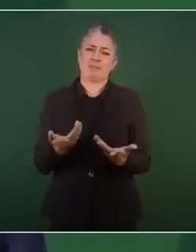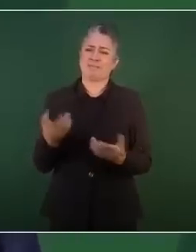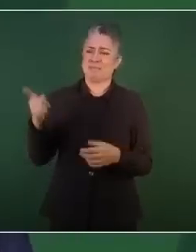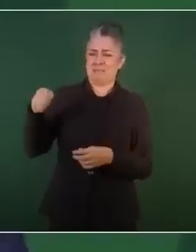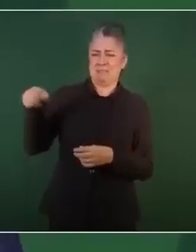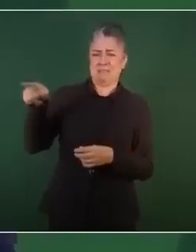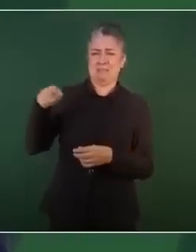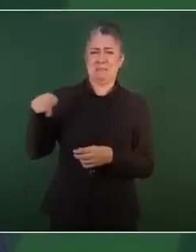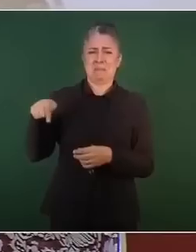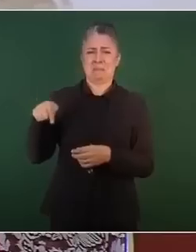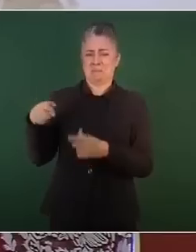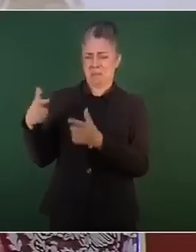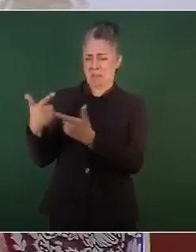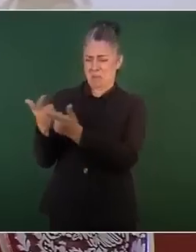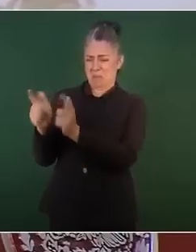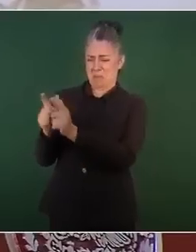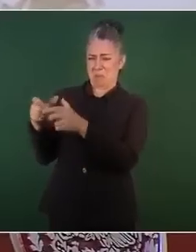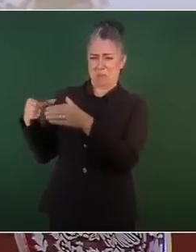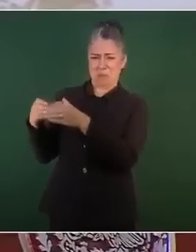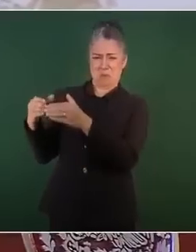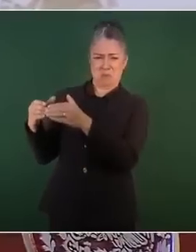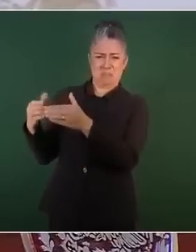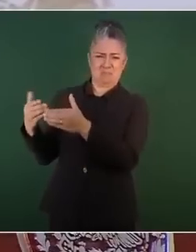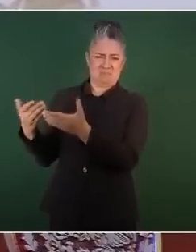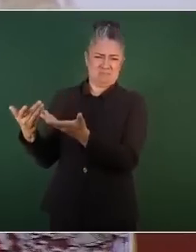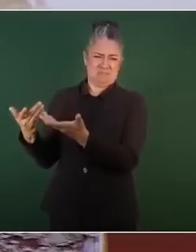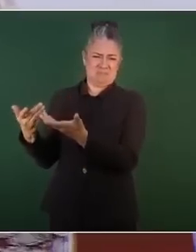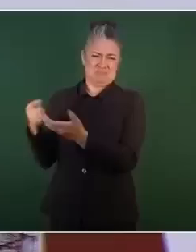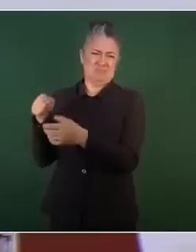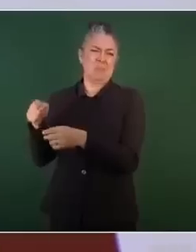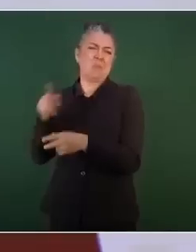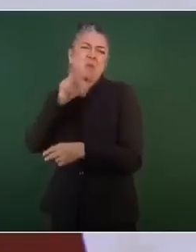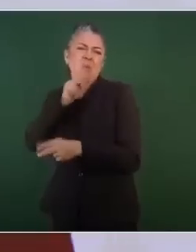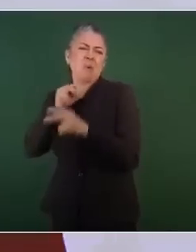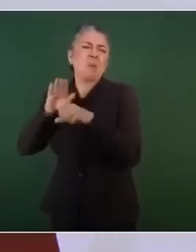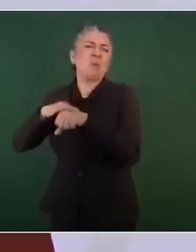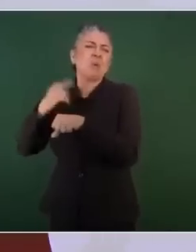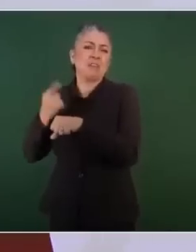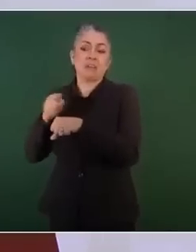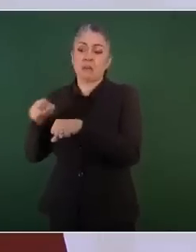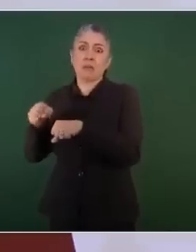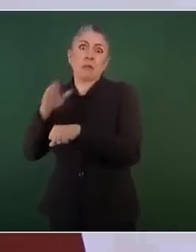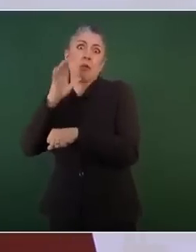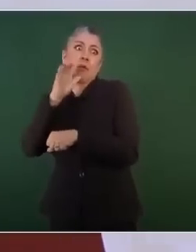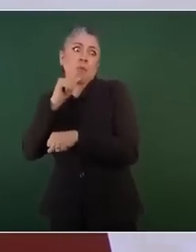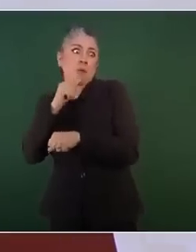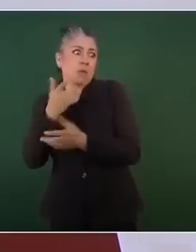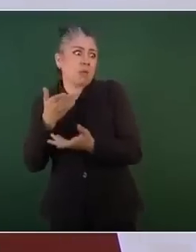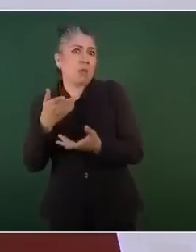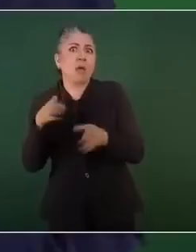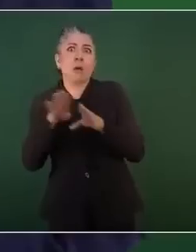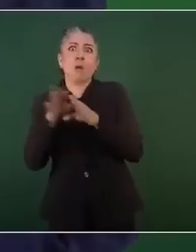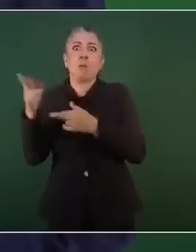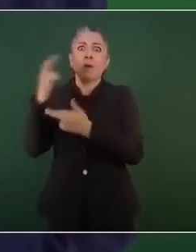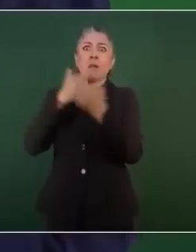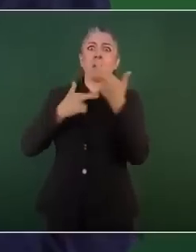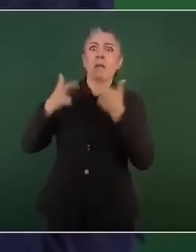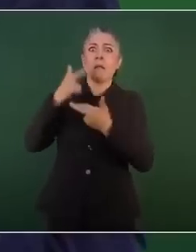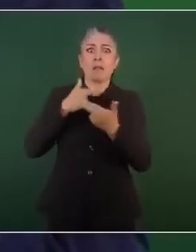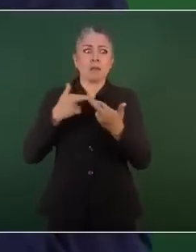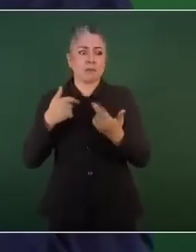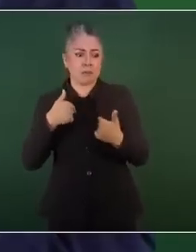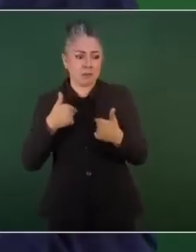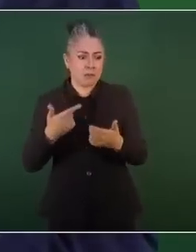les preocupa ahora es de que no van a poder regresar por sus fueros, y esa es la